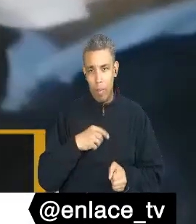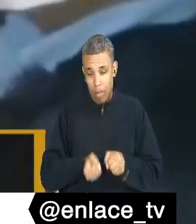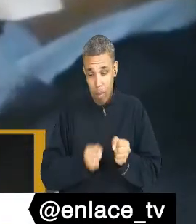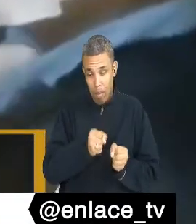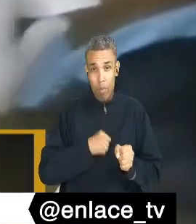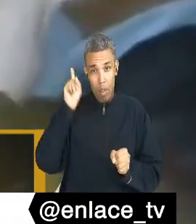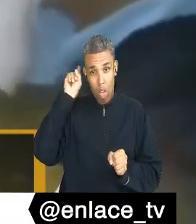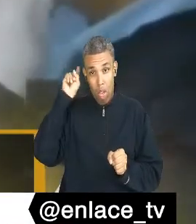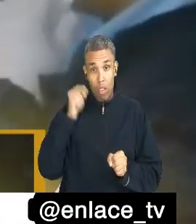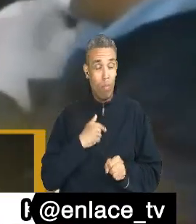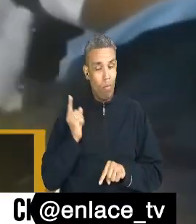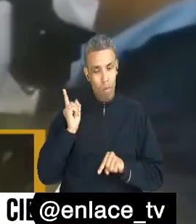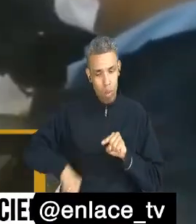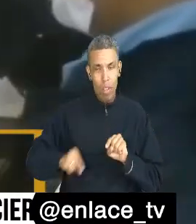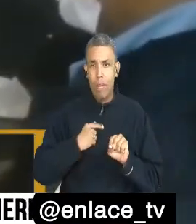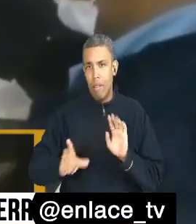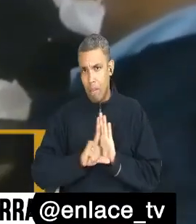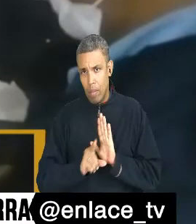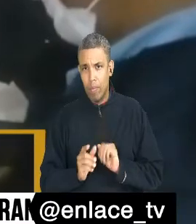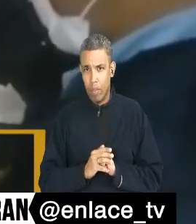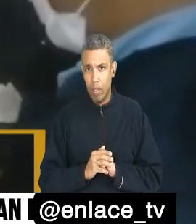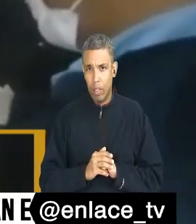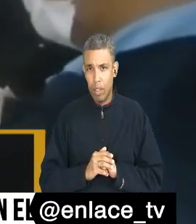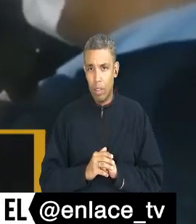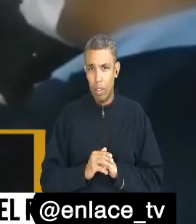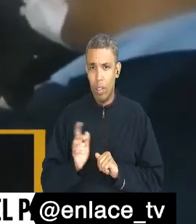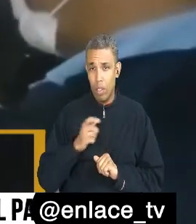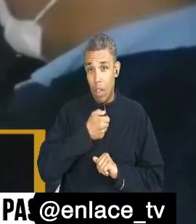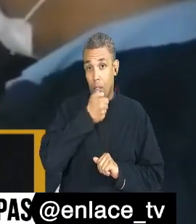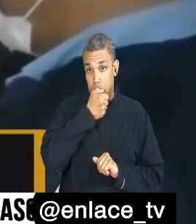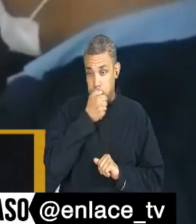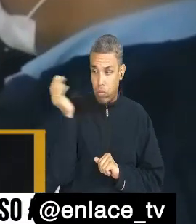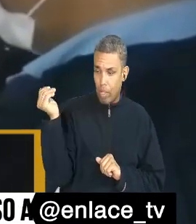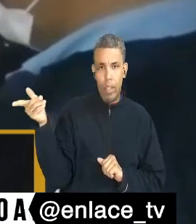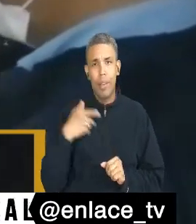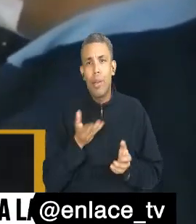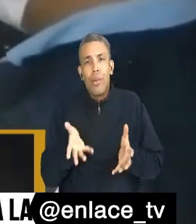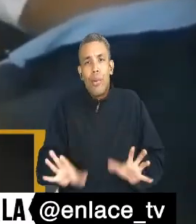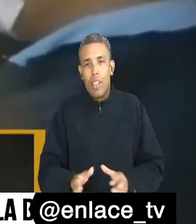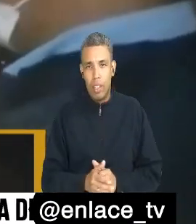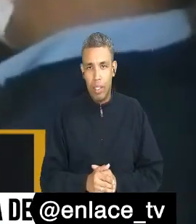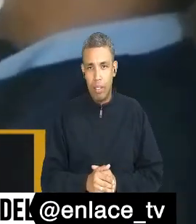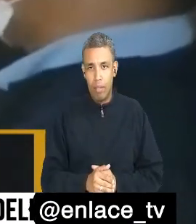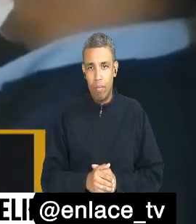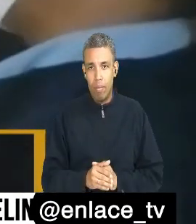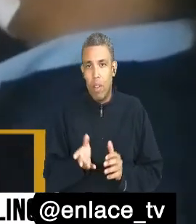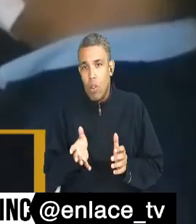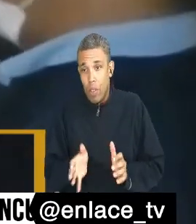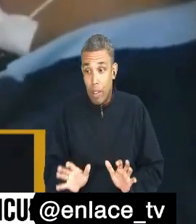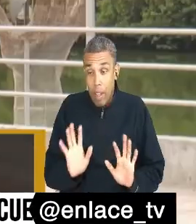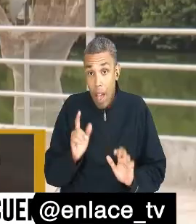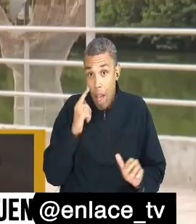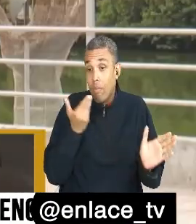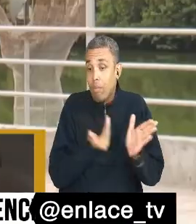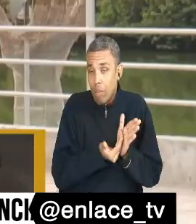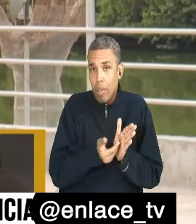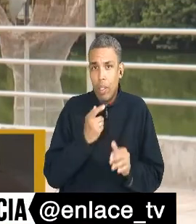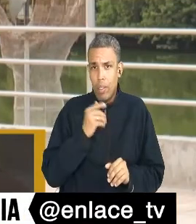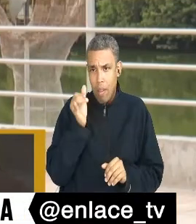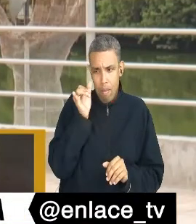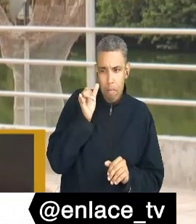inicialmente accede, después se niega ya a continuar con el protocolo establecido, rompe las pruebas, queda evidenciado en los videos que